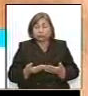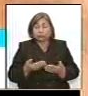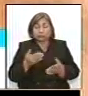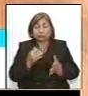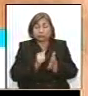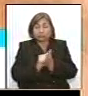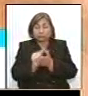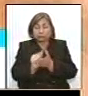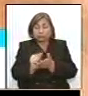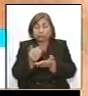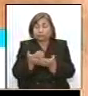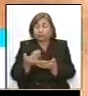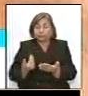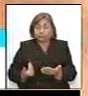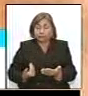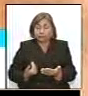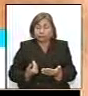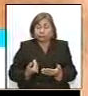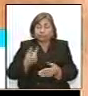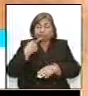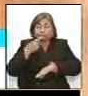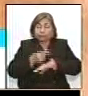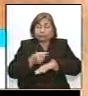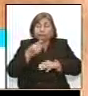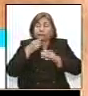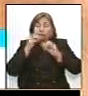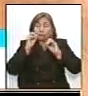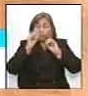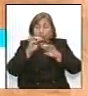meses antes de la denuncia correspondiente, había presentado